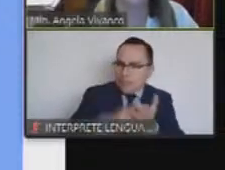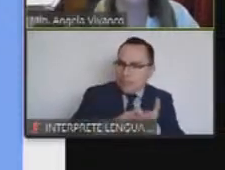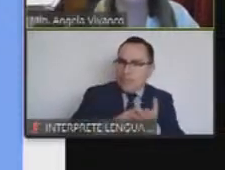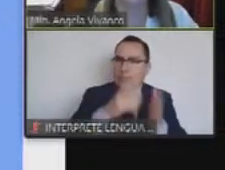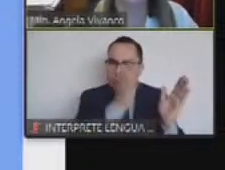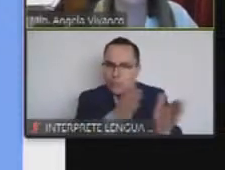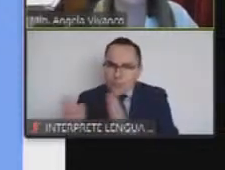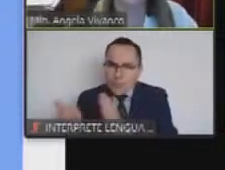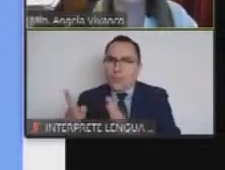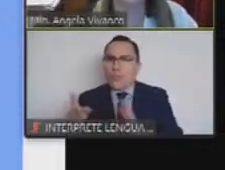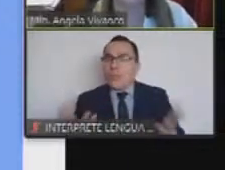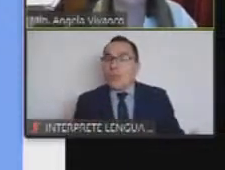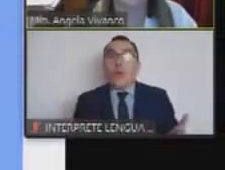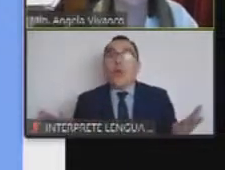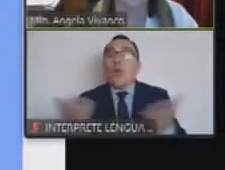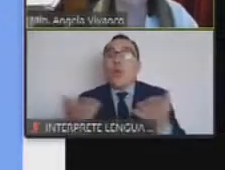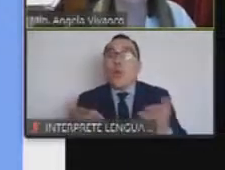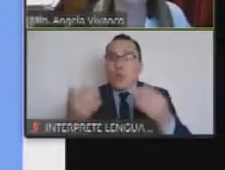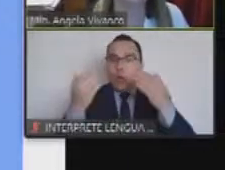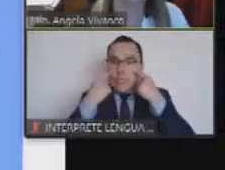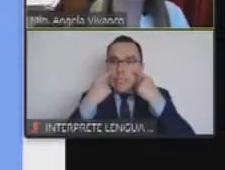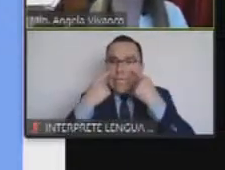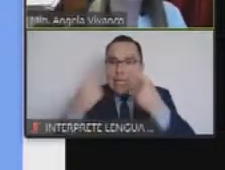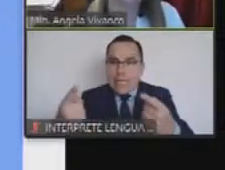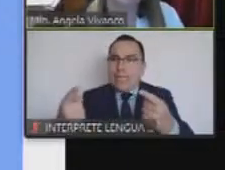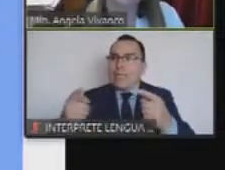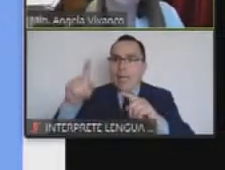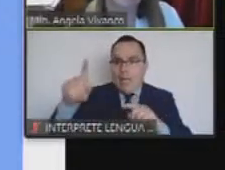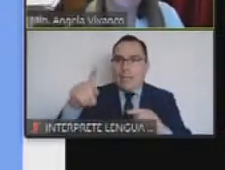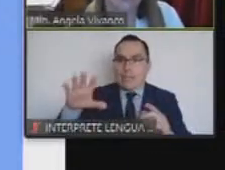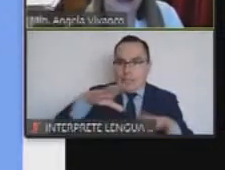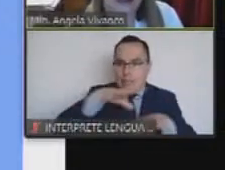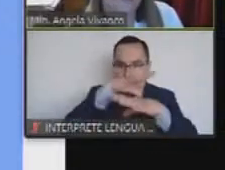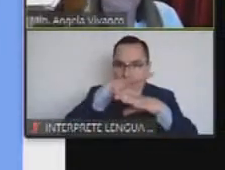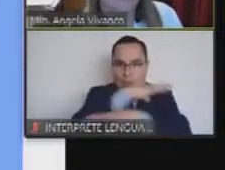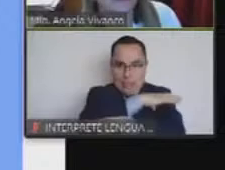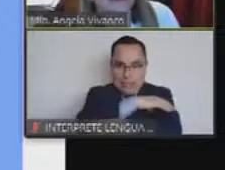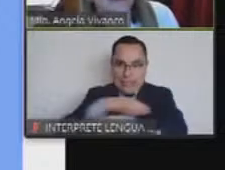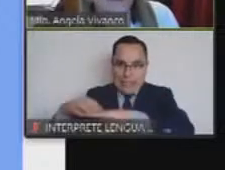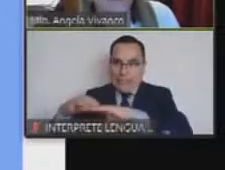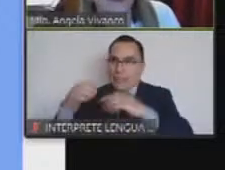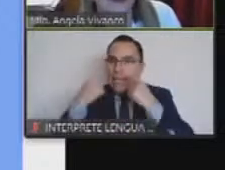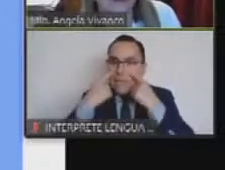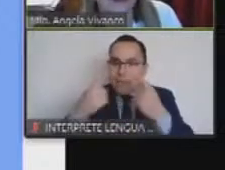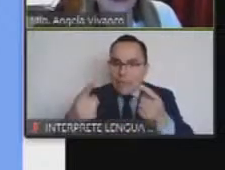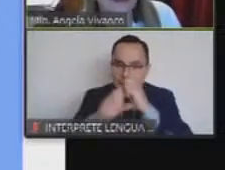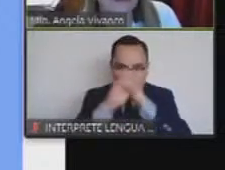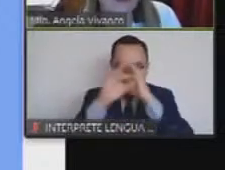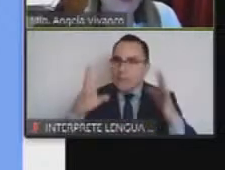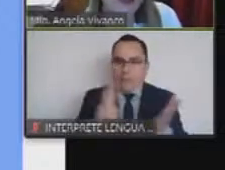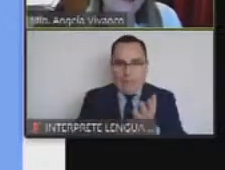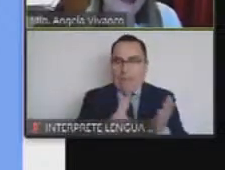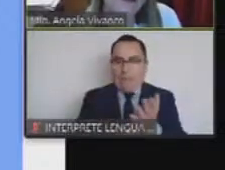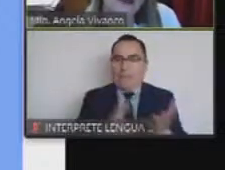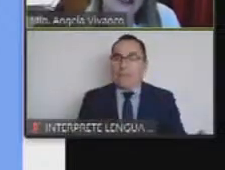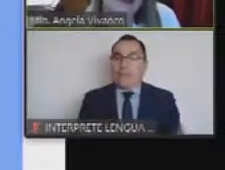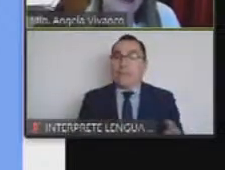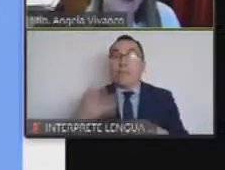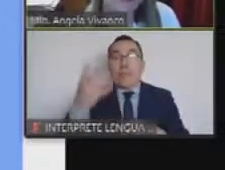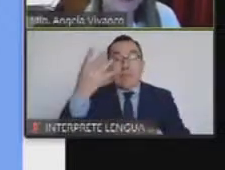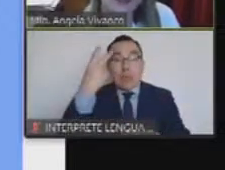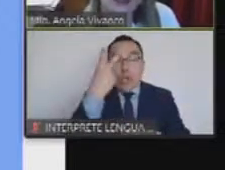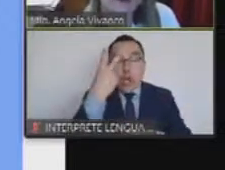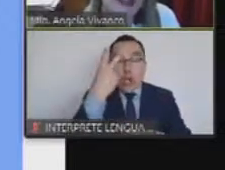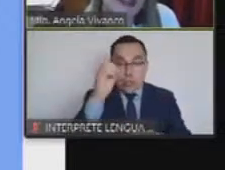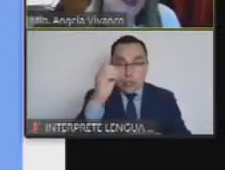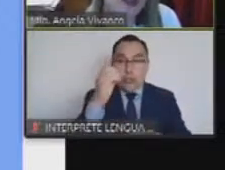resuelven justamente de cara al país. Eso es lo que constituye la verdadera transparencia. La Agenda 2030 para el